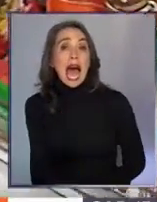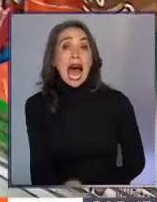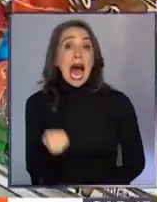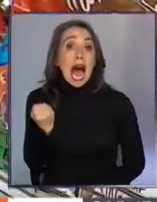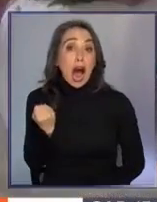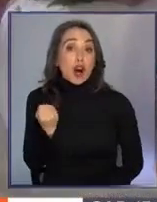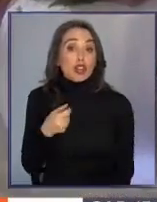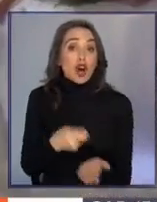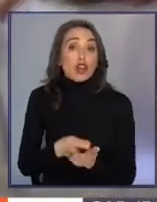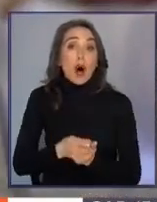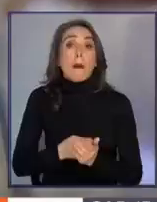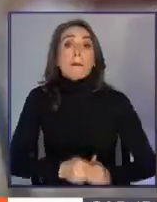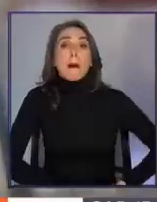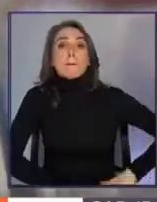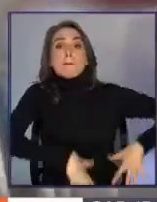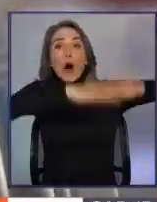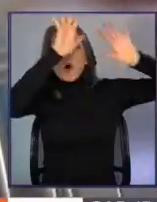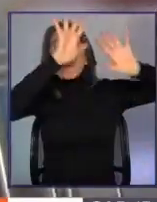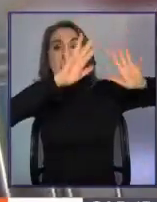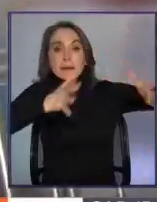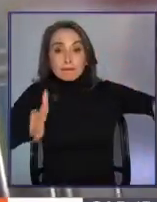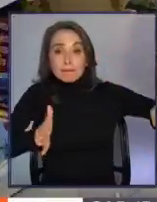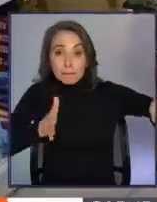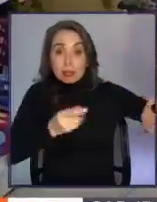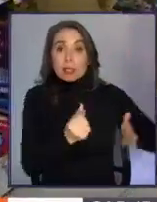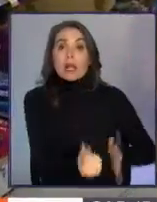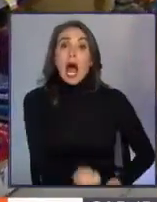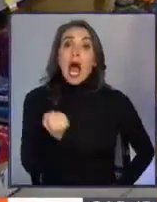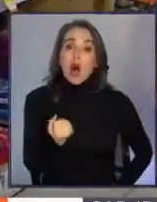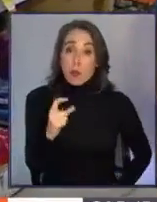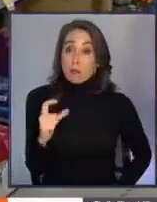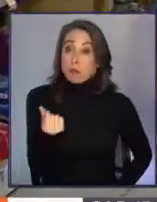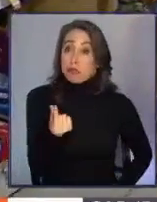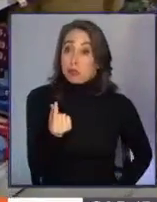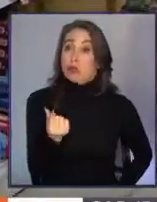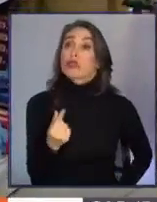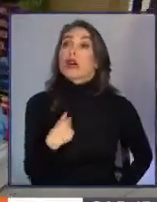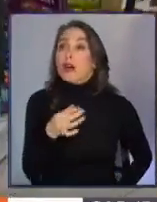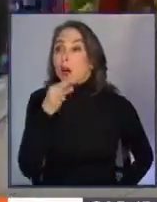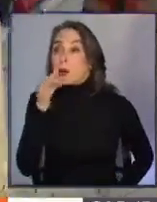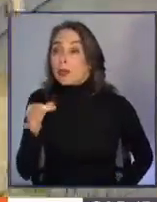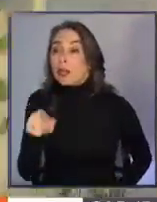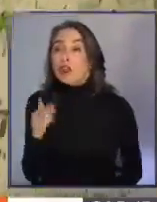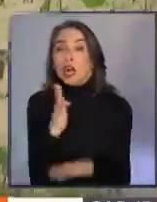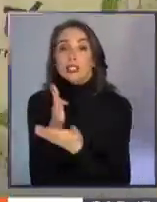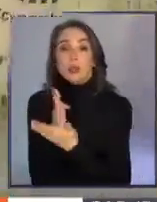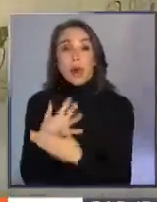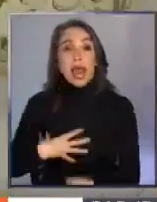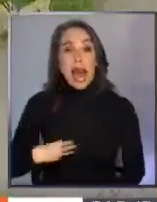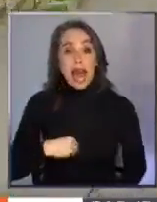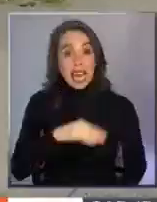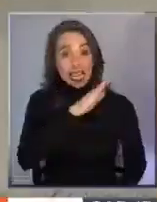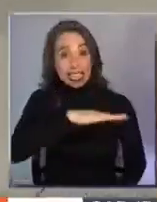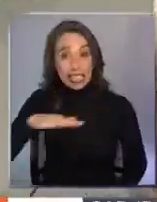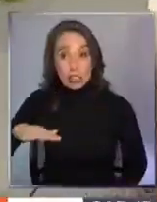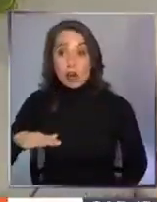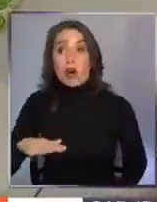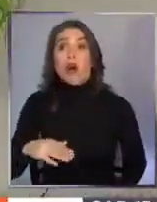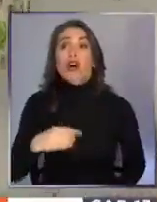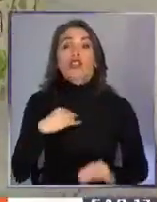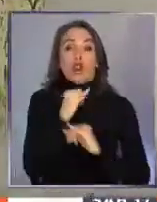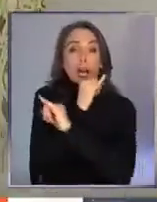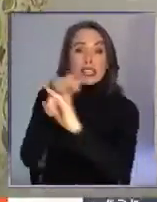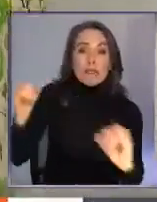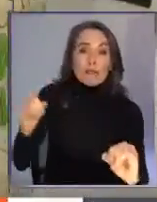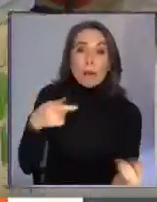al comprar al por mayor es bastante. Cada que puedo lo recomiendo. En el colegio de mis hijos también paso la